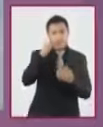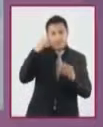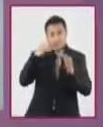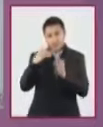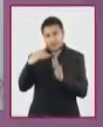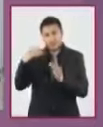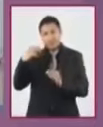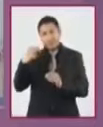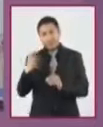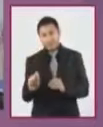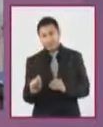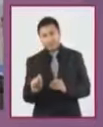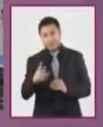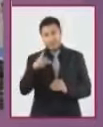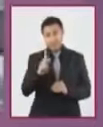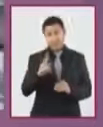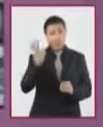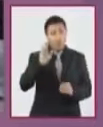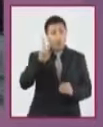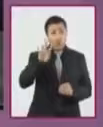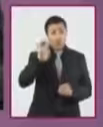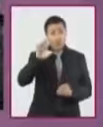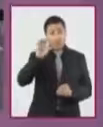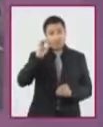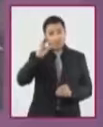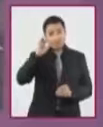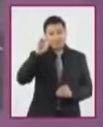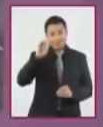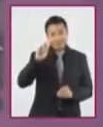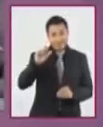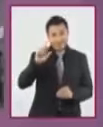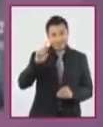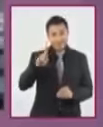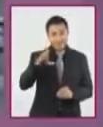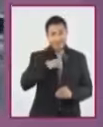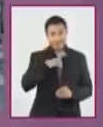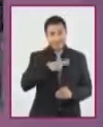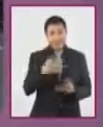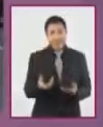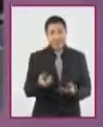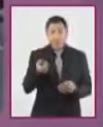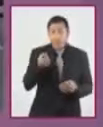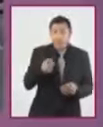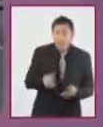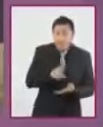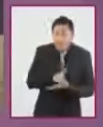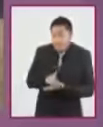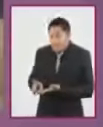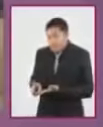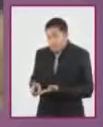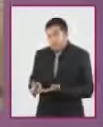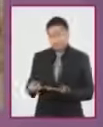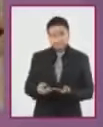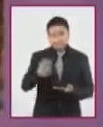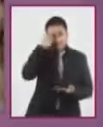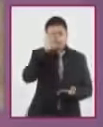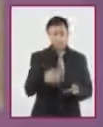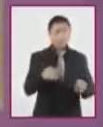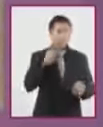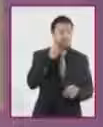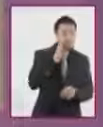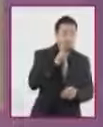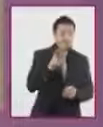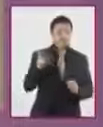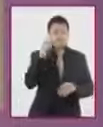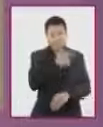Pero en el caso de la velocidad, también se indica la dirección del desplazamiento. Para medir la rapidez